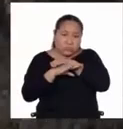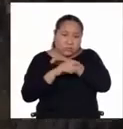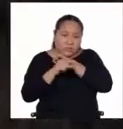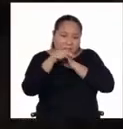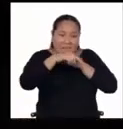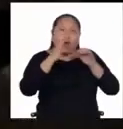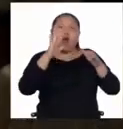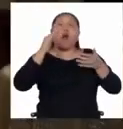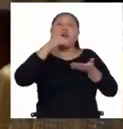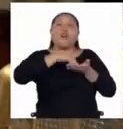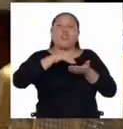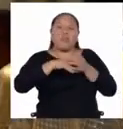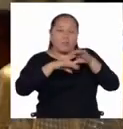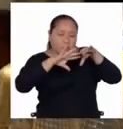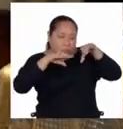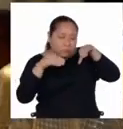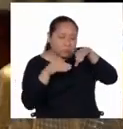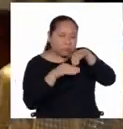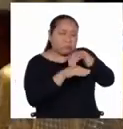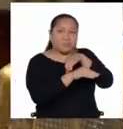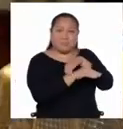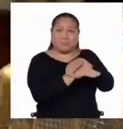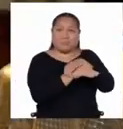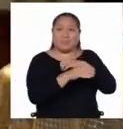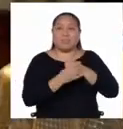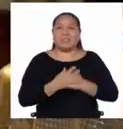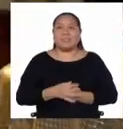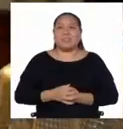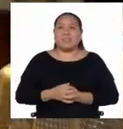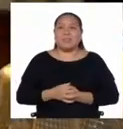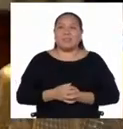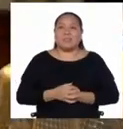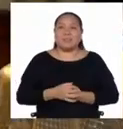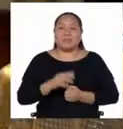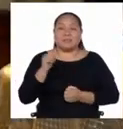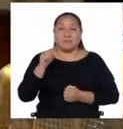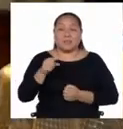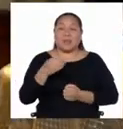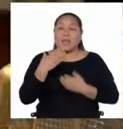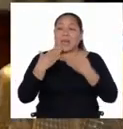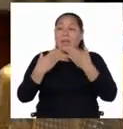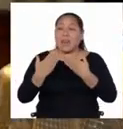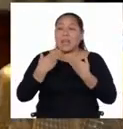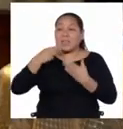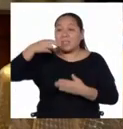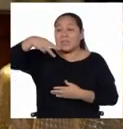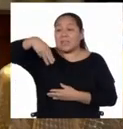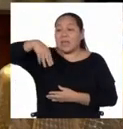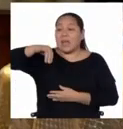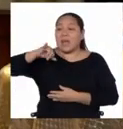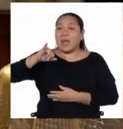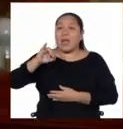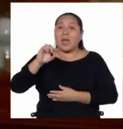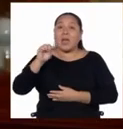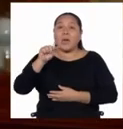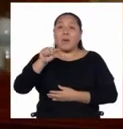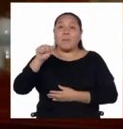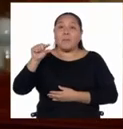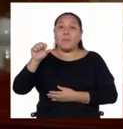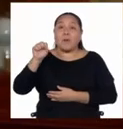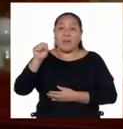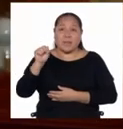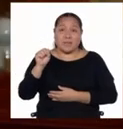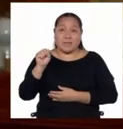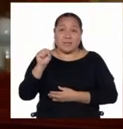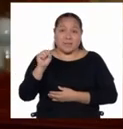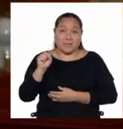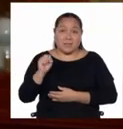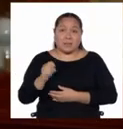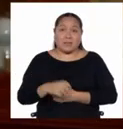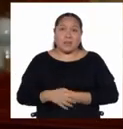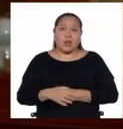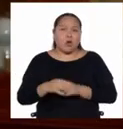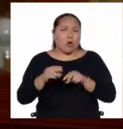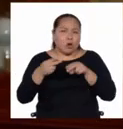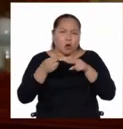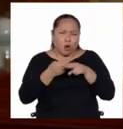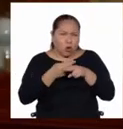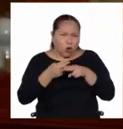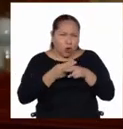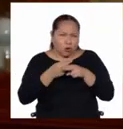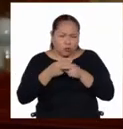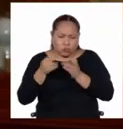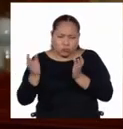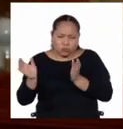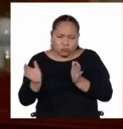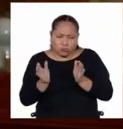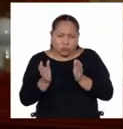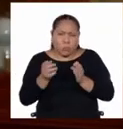Hay que tener en cuenta que los ferrocarriles previos a Meix eran bastante cortos, de poco financiamiento,